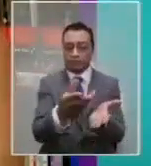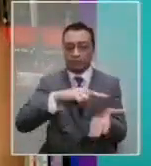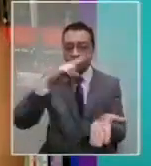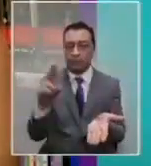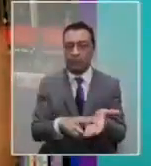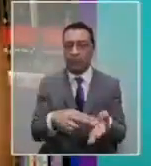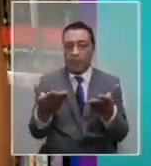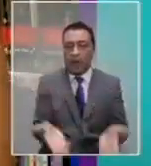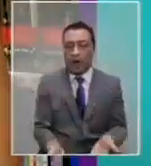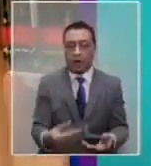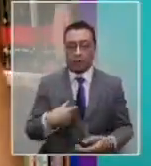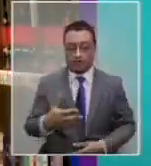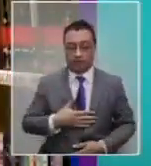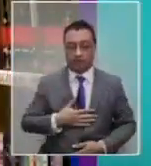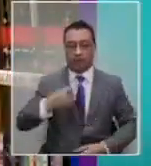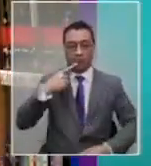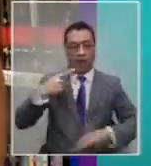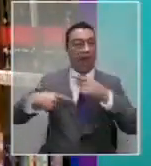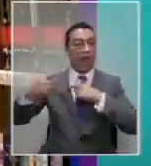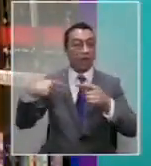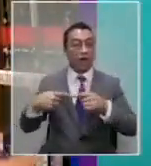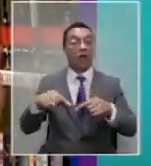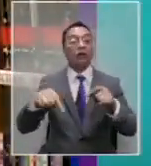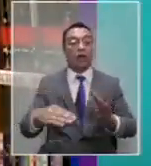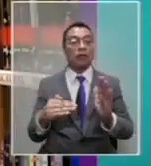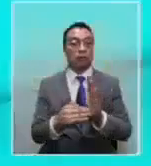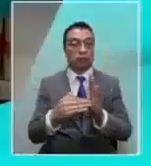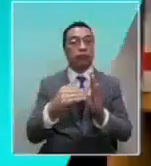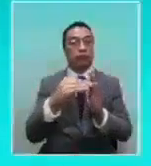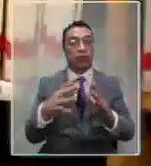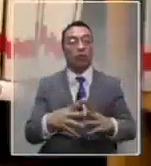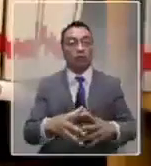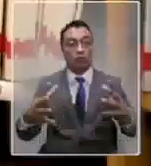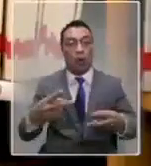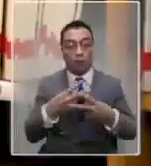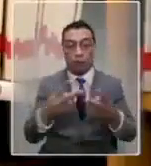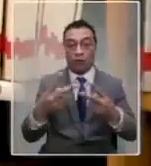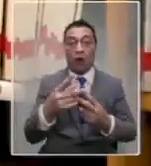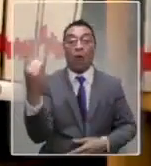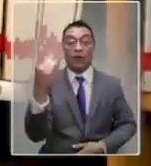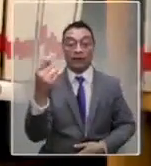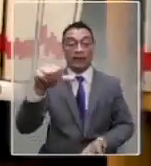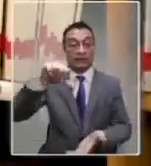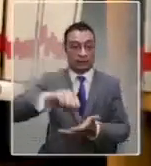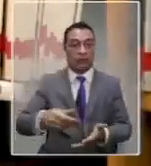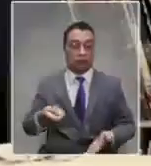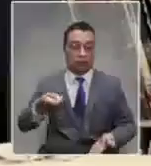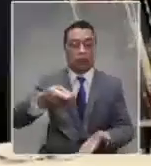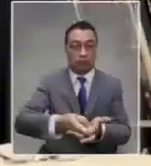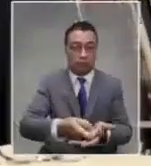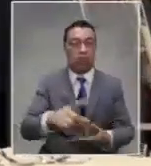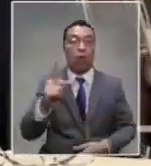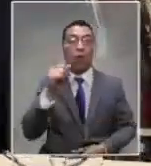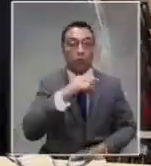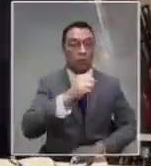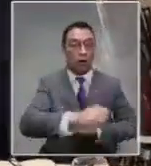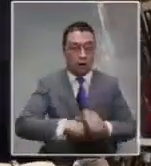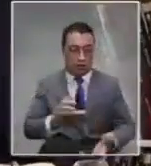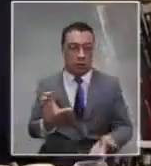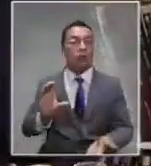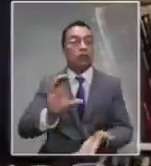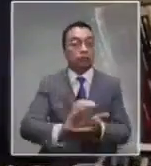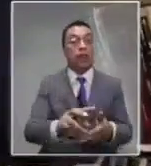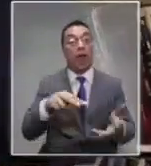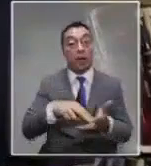la realidad en este momento respecto de nuestra propia historia, han aumentado las publicaciones, la Universidad Central ha aportado en esta materia en los últimos